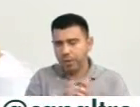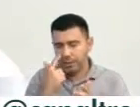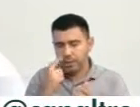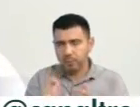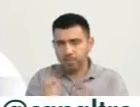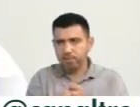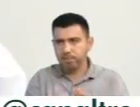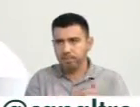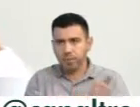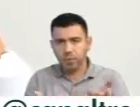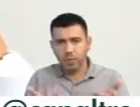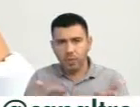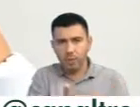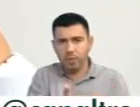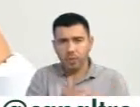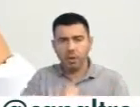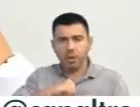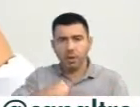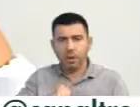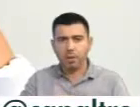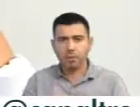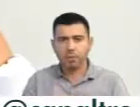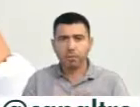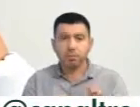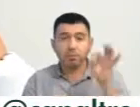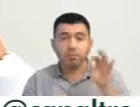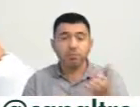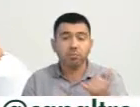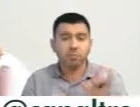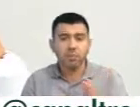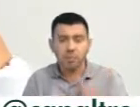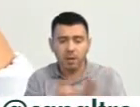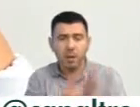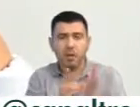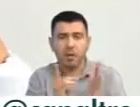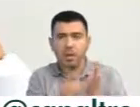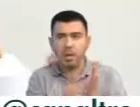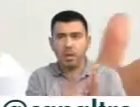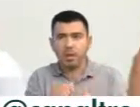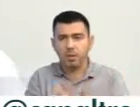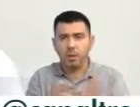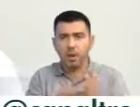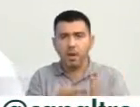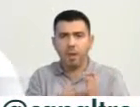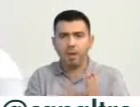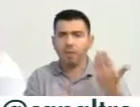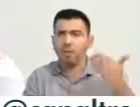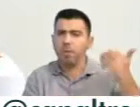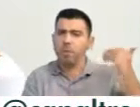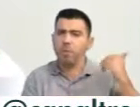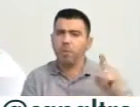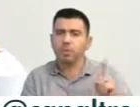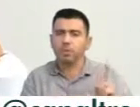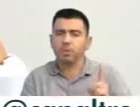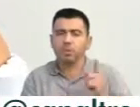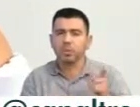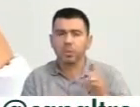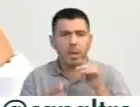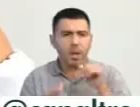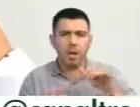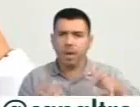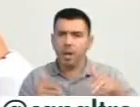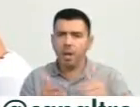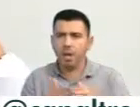esos derechos. Es así como encontramos entonces el decreto de amenazados y que desde hacía mucho tiempo no se